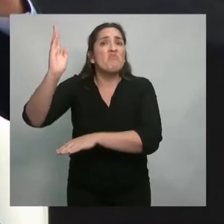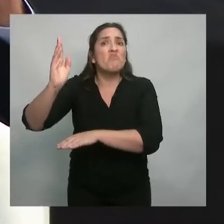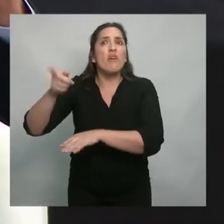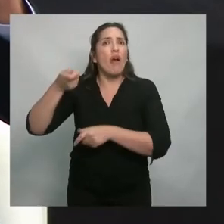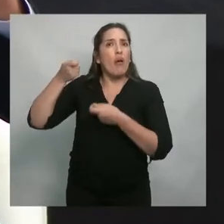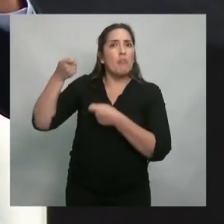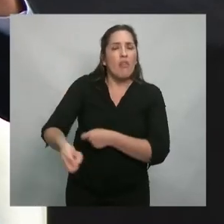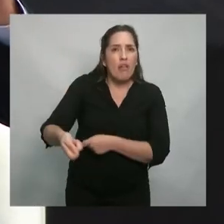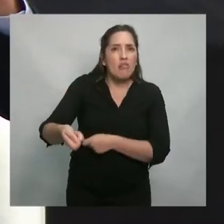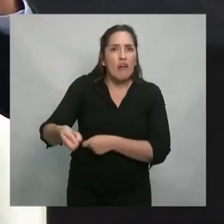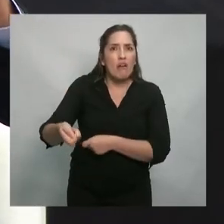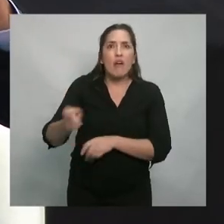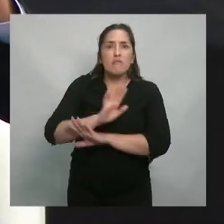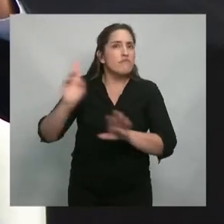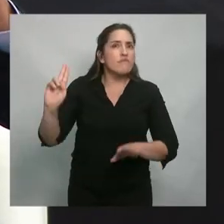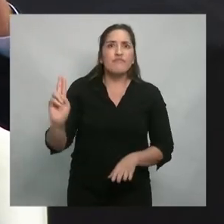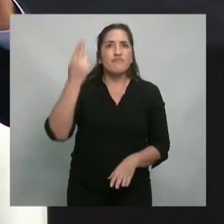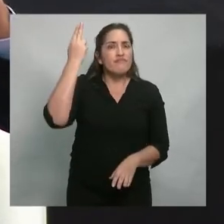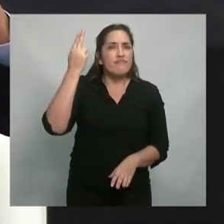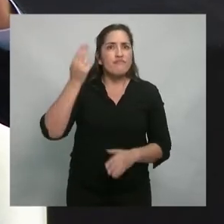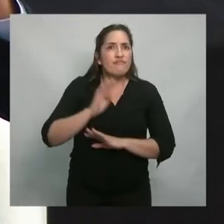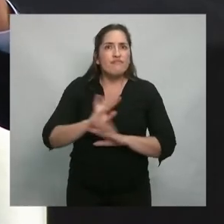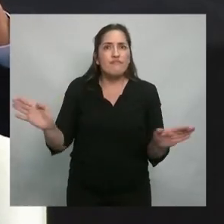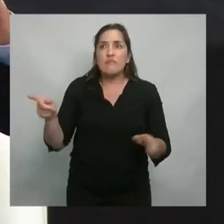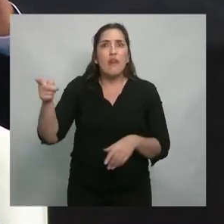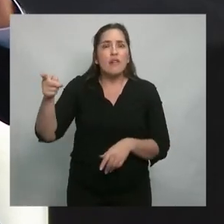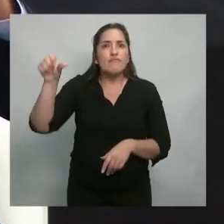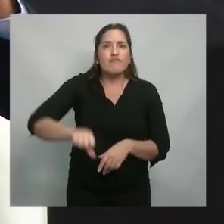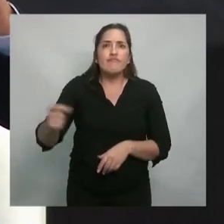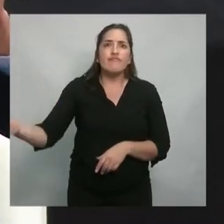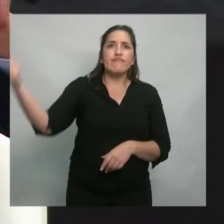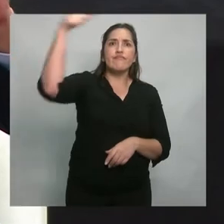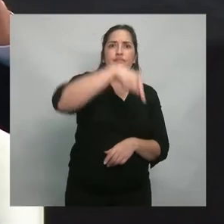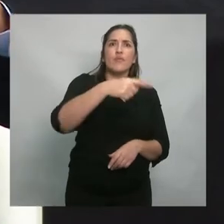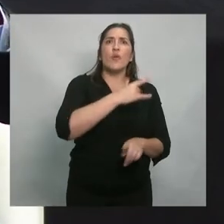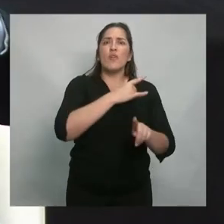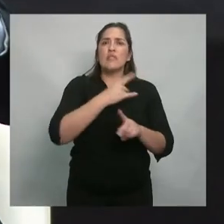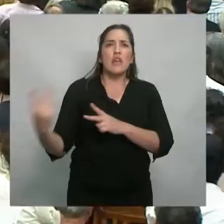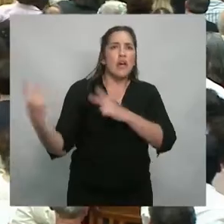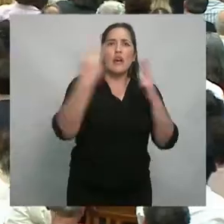Marielle Franco no iba a alcanzar a llegar a nuestra reunión en Harvard?